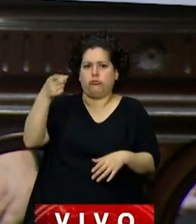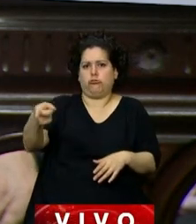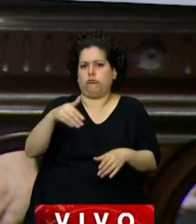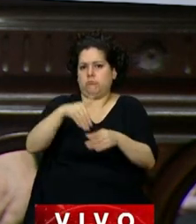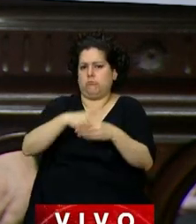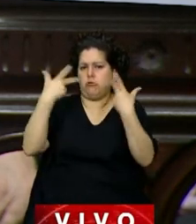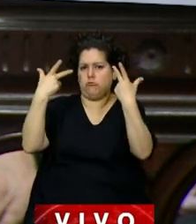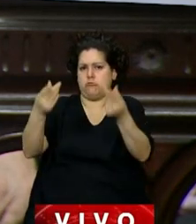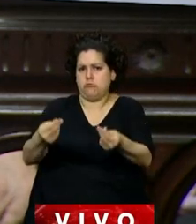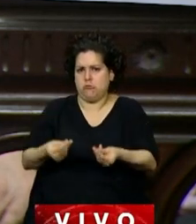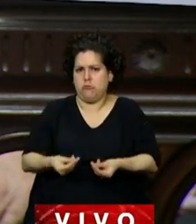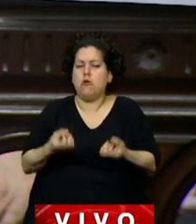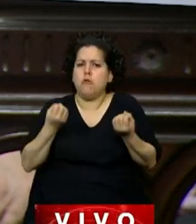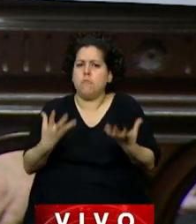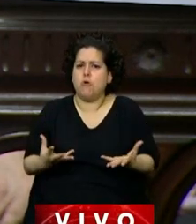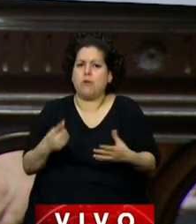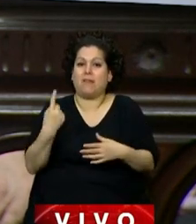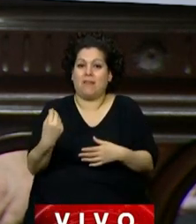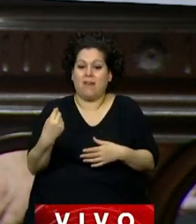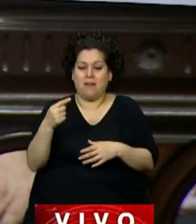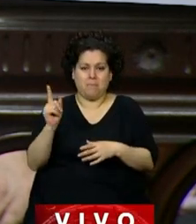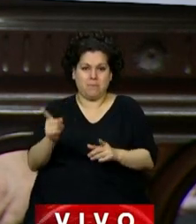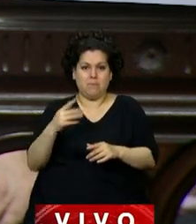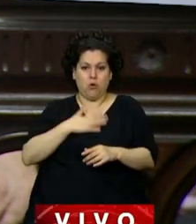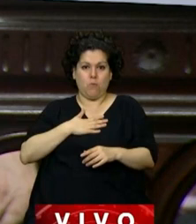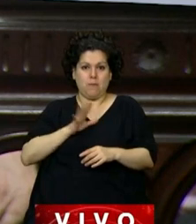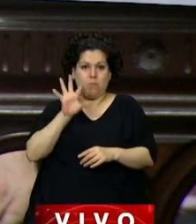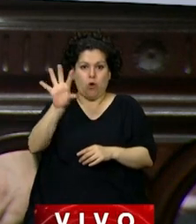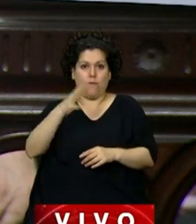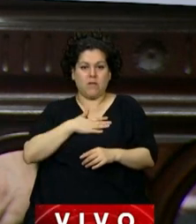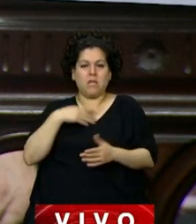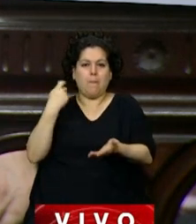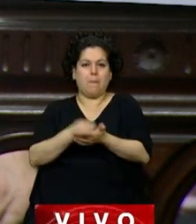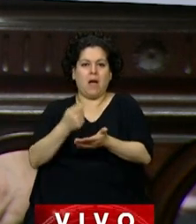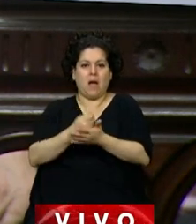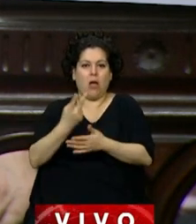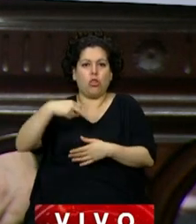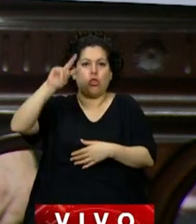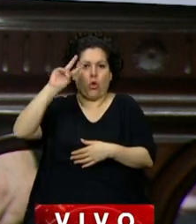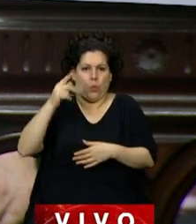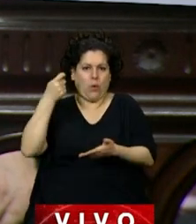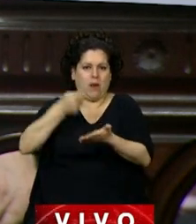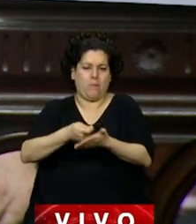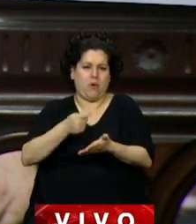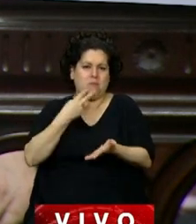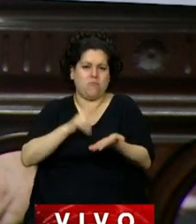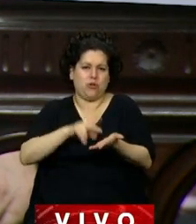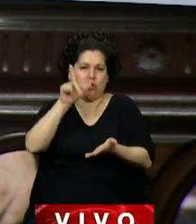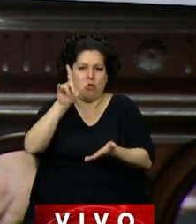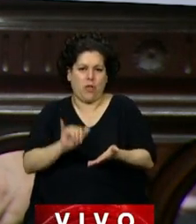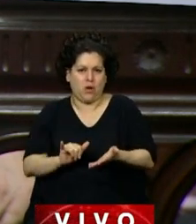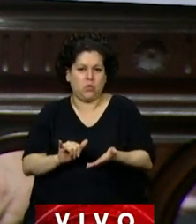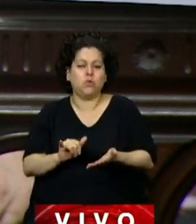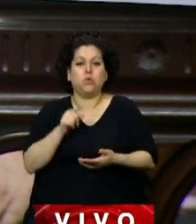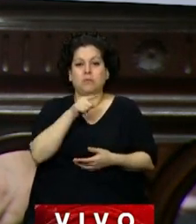artículo, porque le hace a cada uno de los vecinos de nuestra provincia pagar dos veces la luz. La